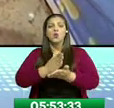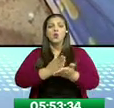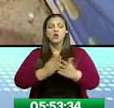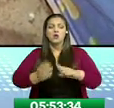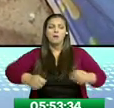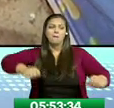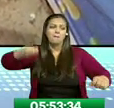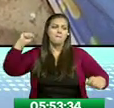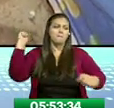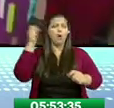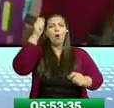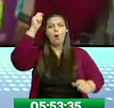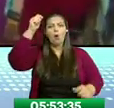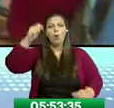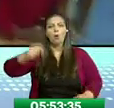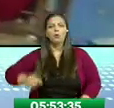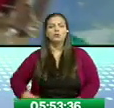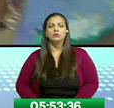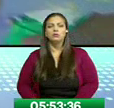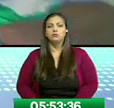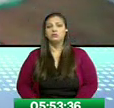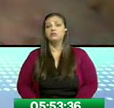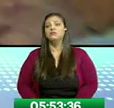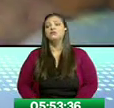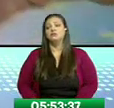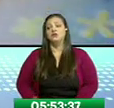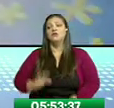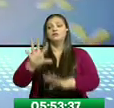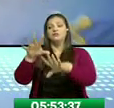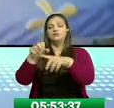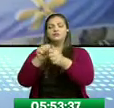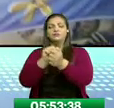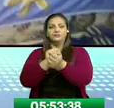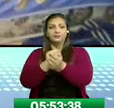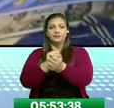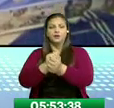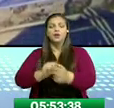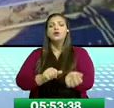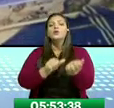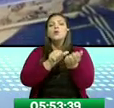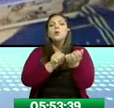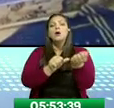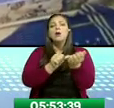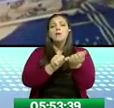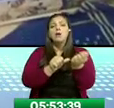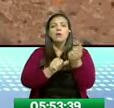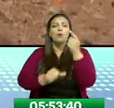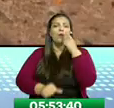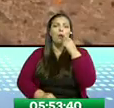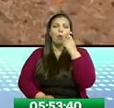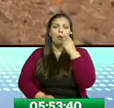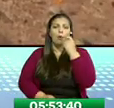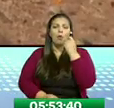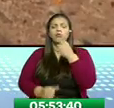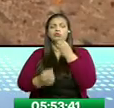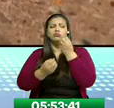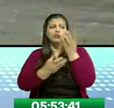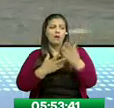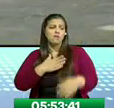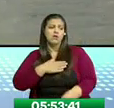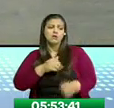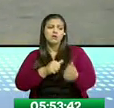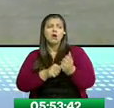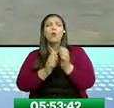accionar de su hermano, creo que no viene al caso, porque más allá de si son santos o demonios, lo que sí está claro es que una